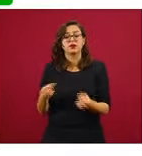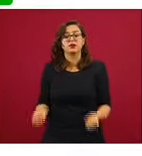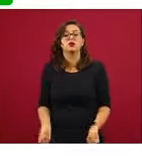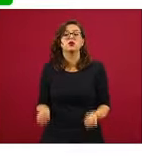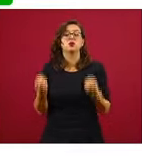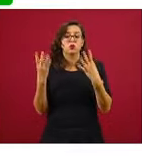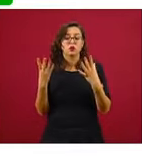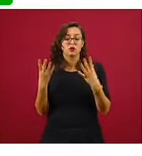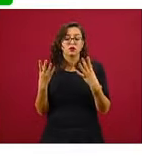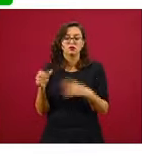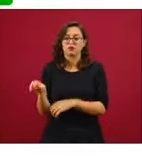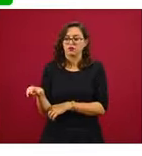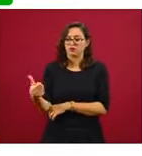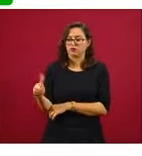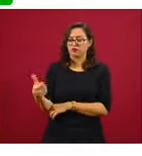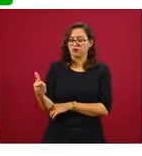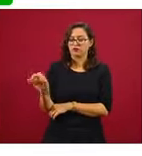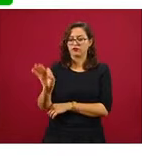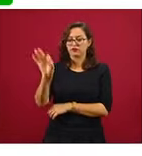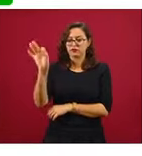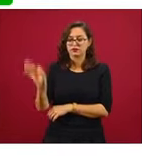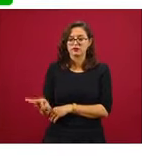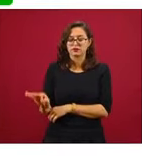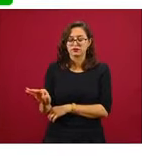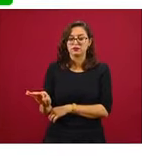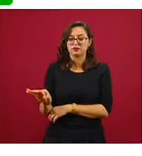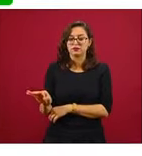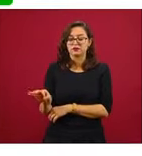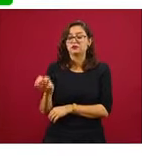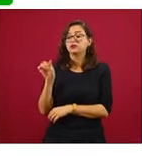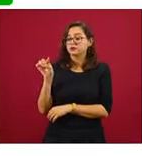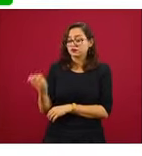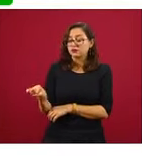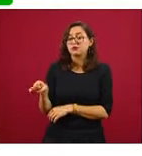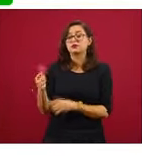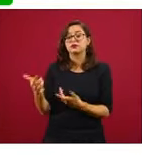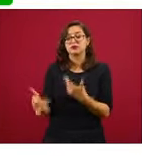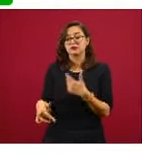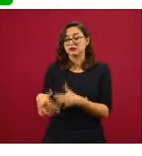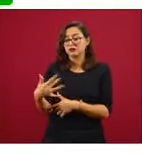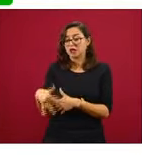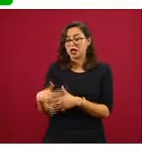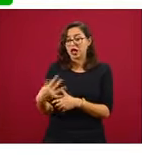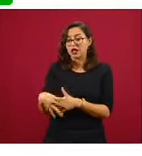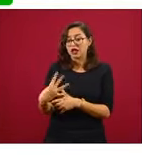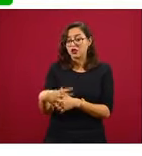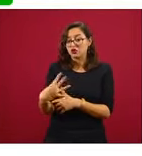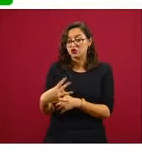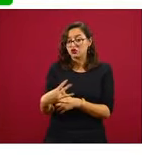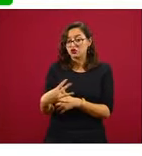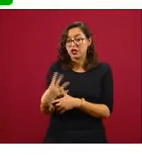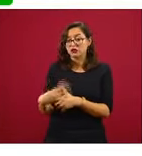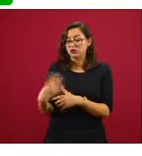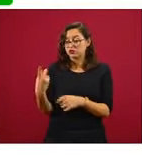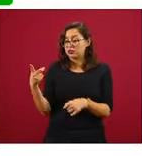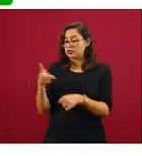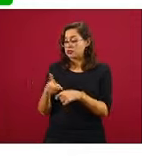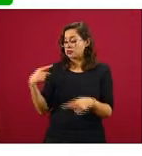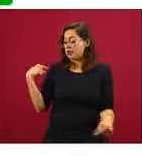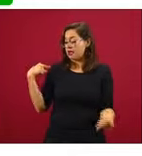proporción de las personas que han iniciado con la enfermedad en los últimos 14 días, también por encima de la